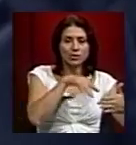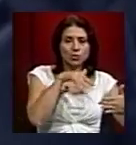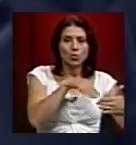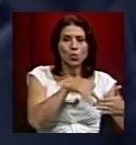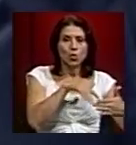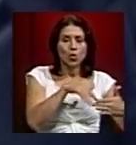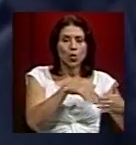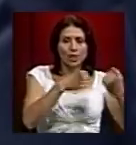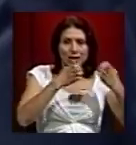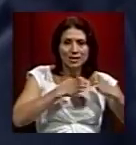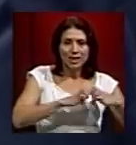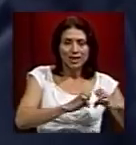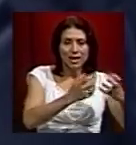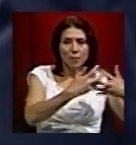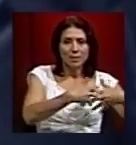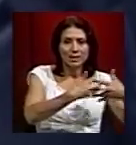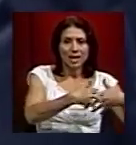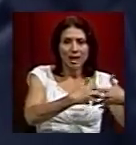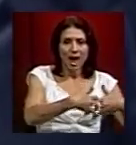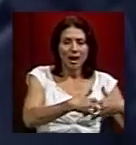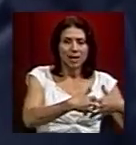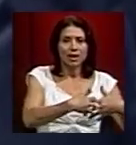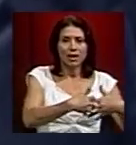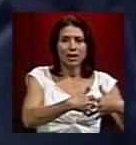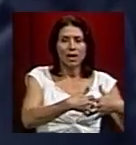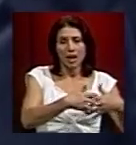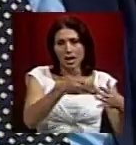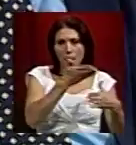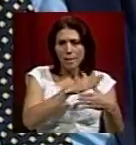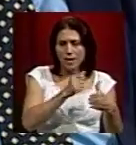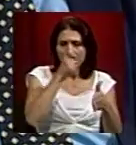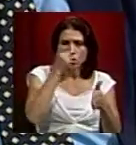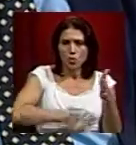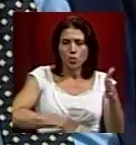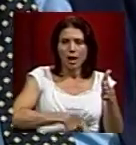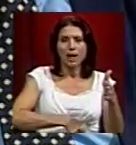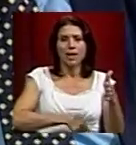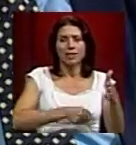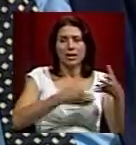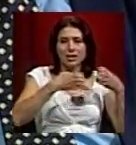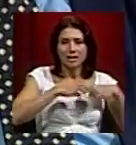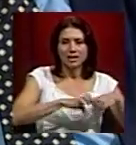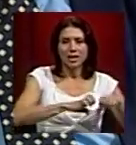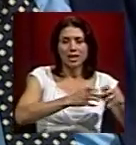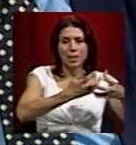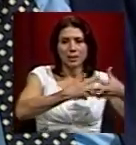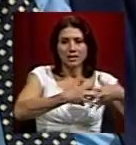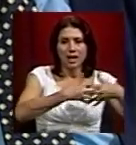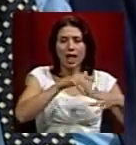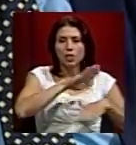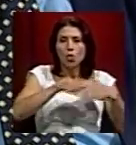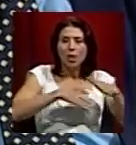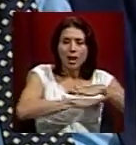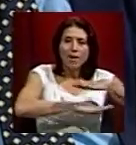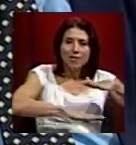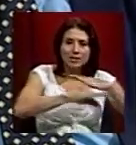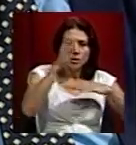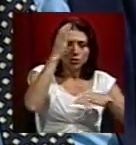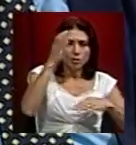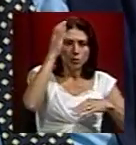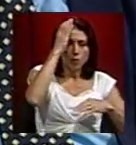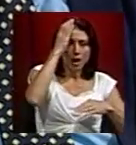la estrategia empresarial, ¿verdad? Lo que es por lo menos la parte dura de la estrategia empresarial, toda la base conceptual de estrategia